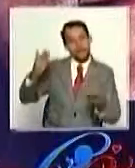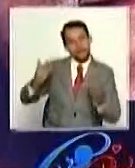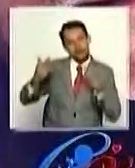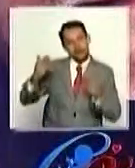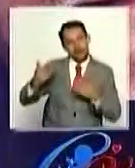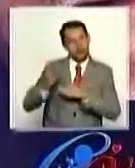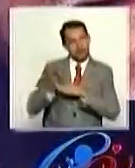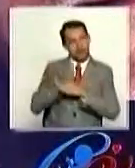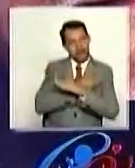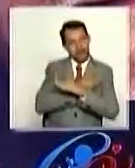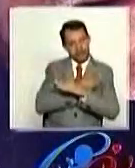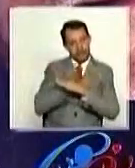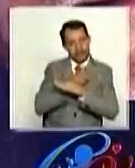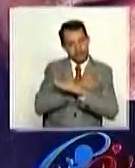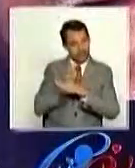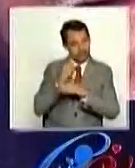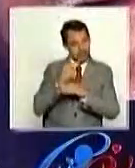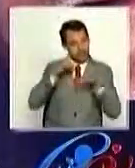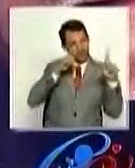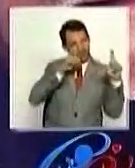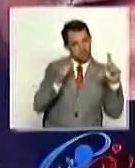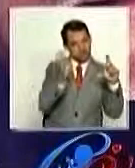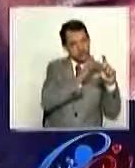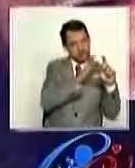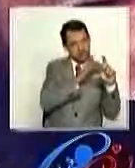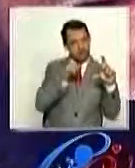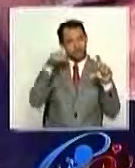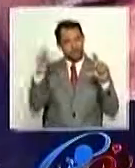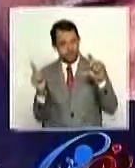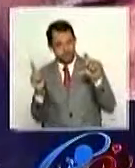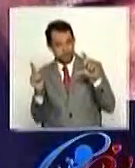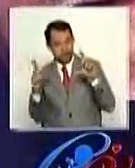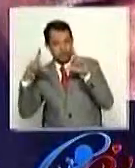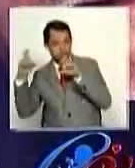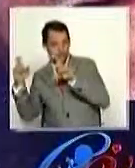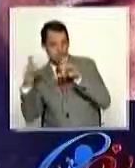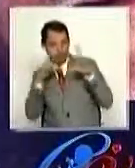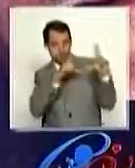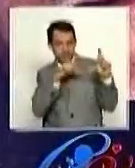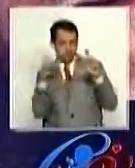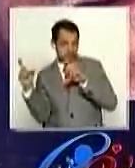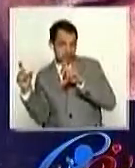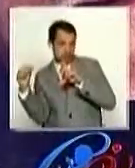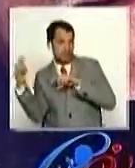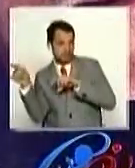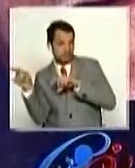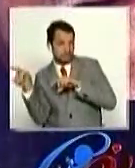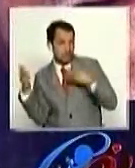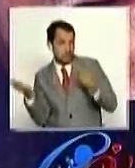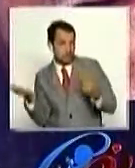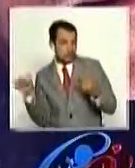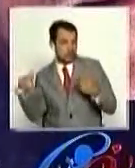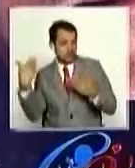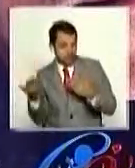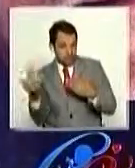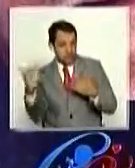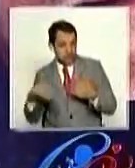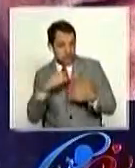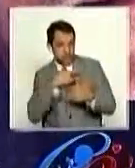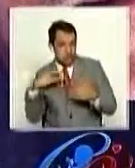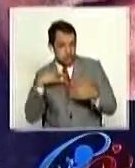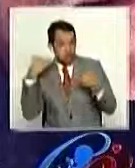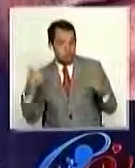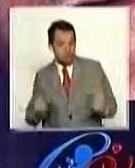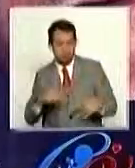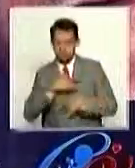antes, con estos ángulos hacia abajo, la boca triste, y en este momento, después de que terminamos, vemos cómo